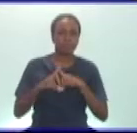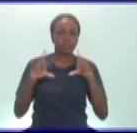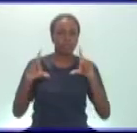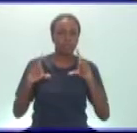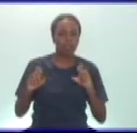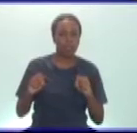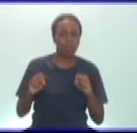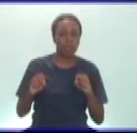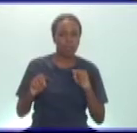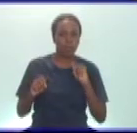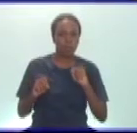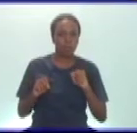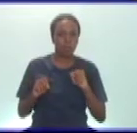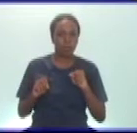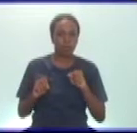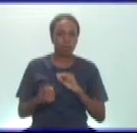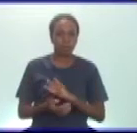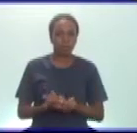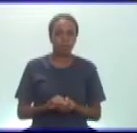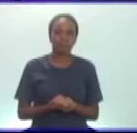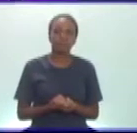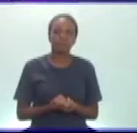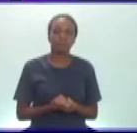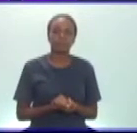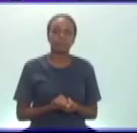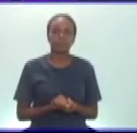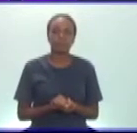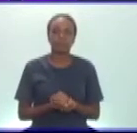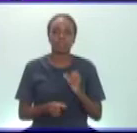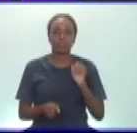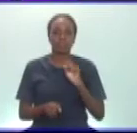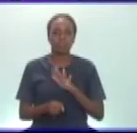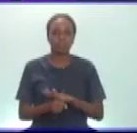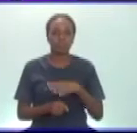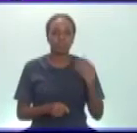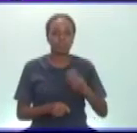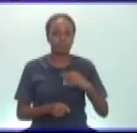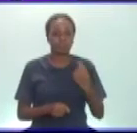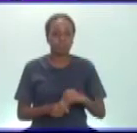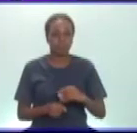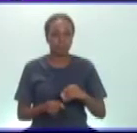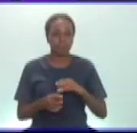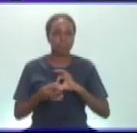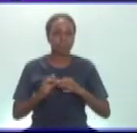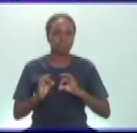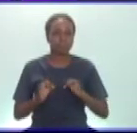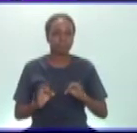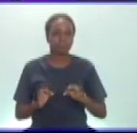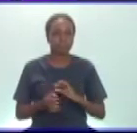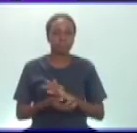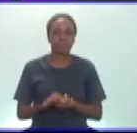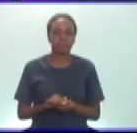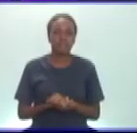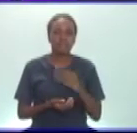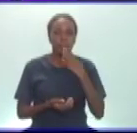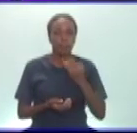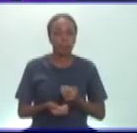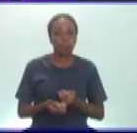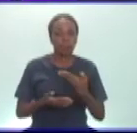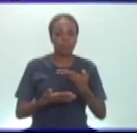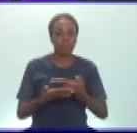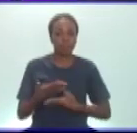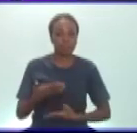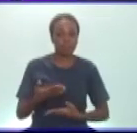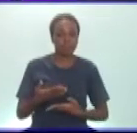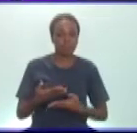ficción mitológica. Comencemos entonces por el ejercicio de literatura. Puede que en el examen haya un ejercicio para